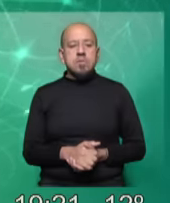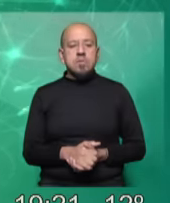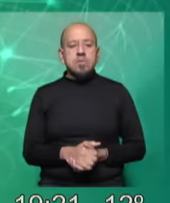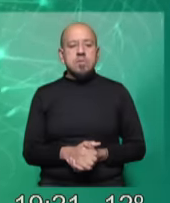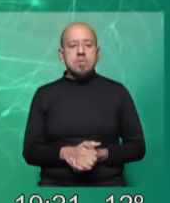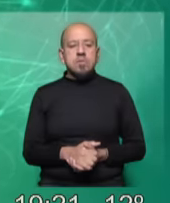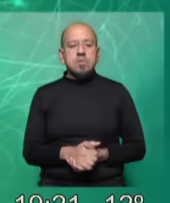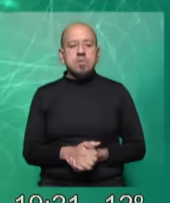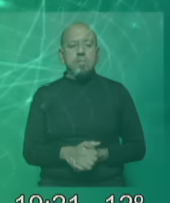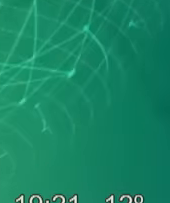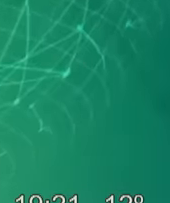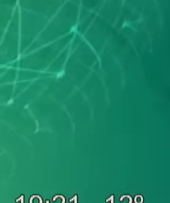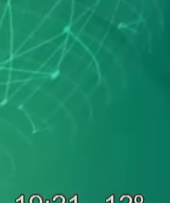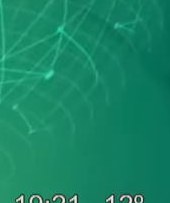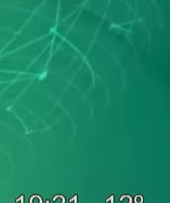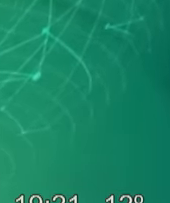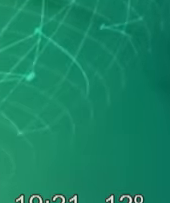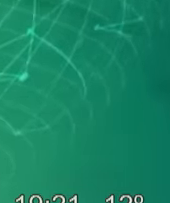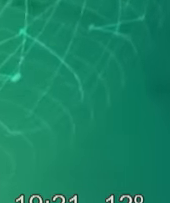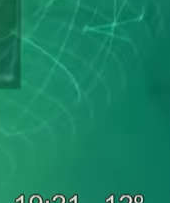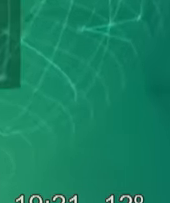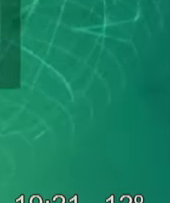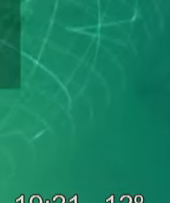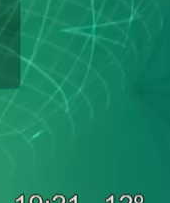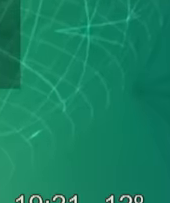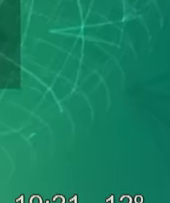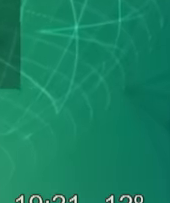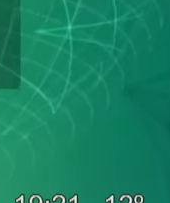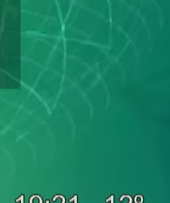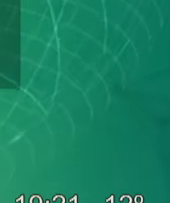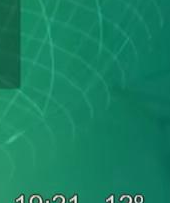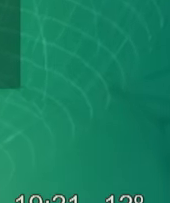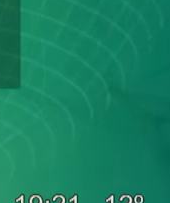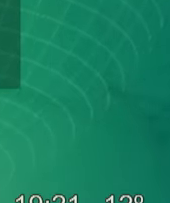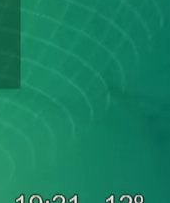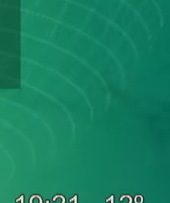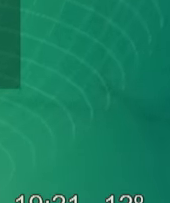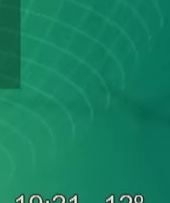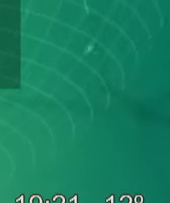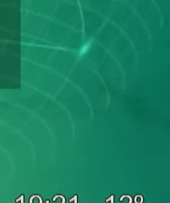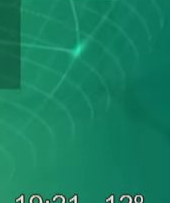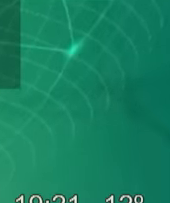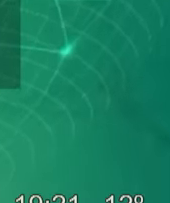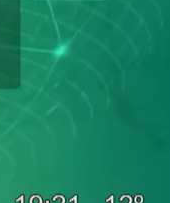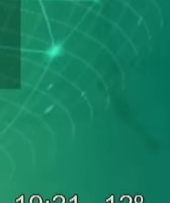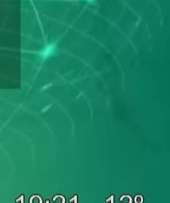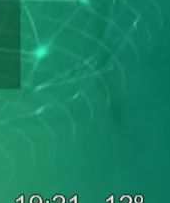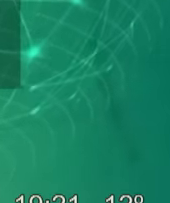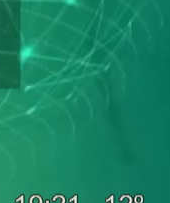mismos WhatsApp, sí, claro. Claro, pero bueno. Pero yo no creo que Maciel sea tan